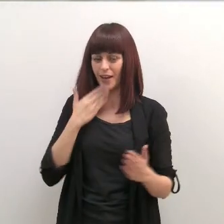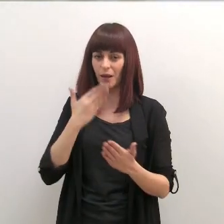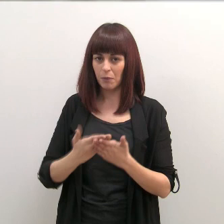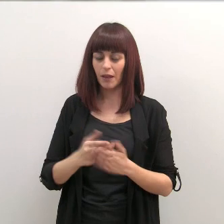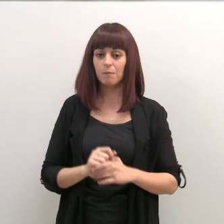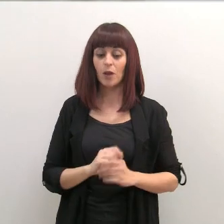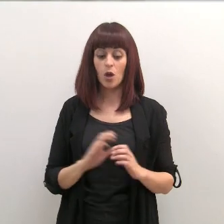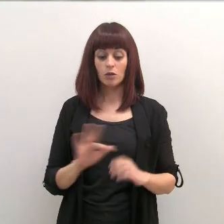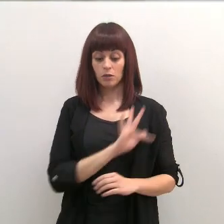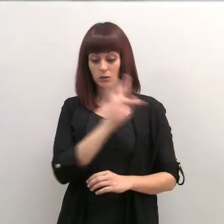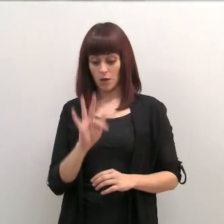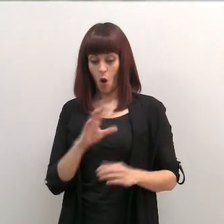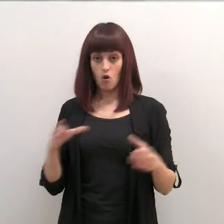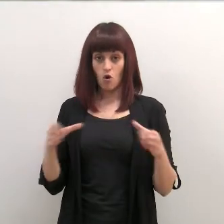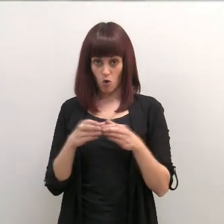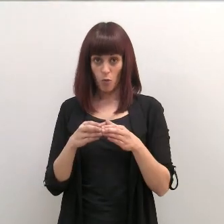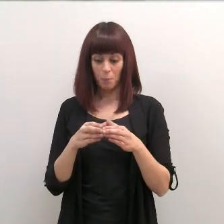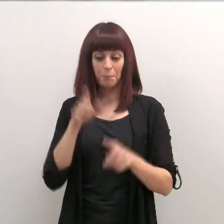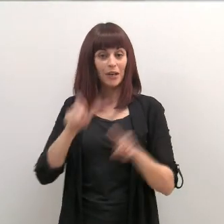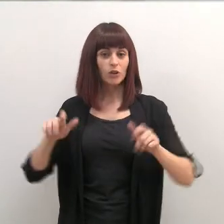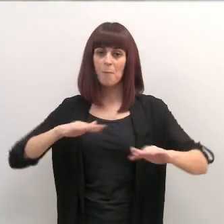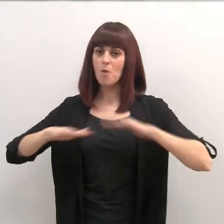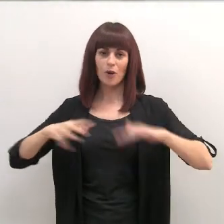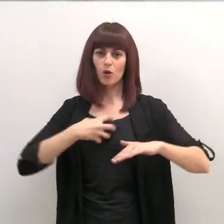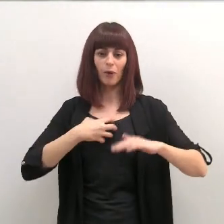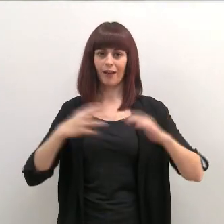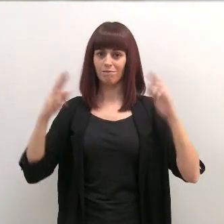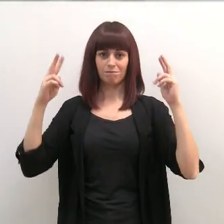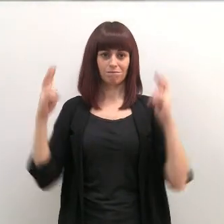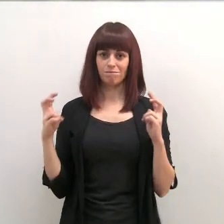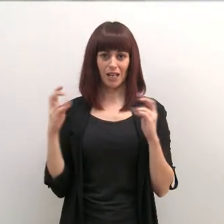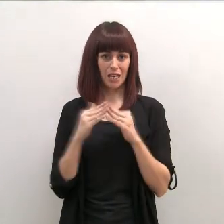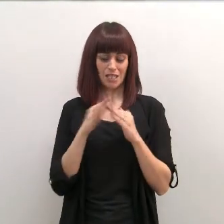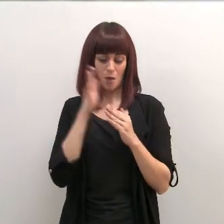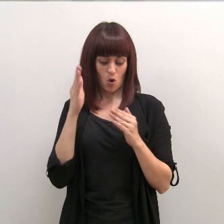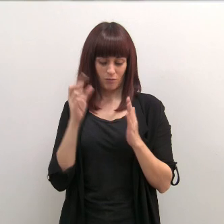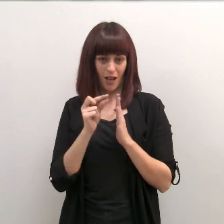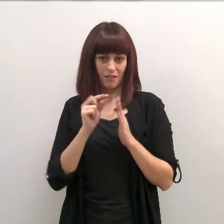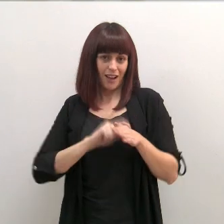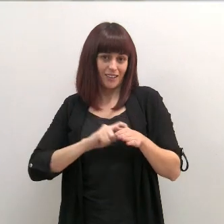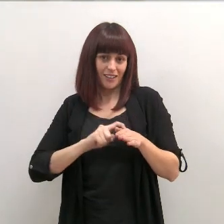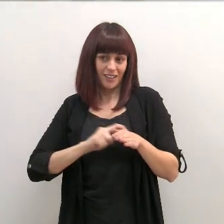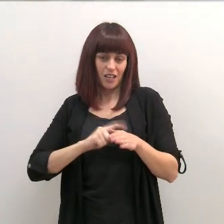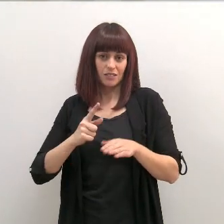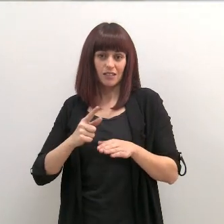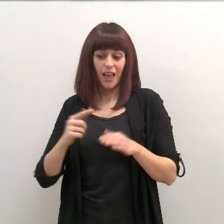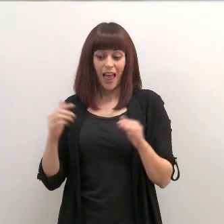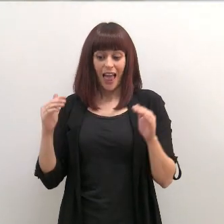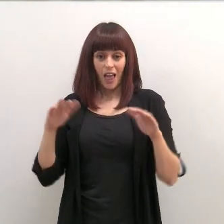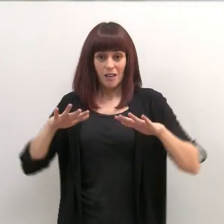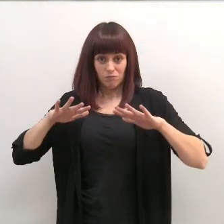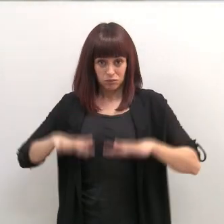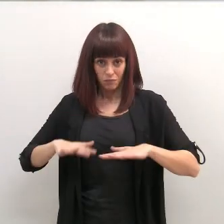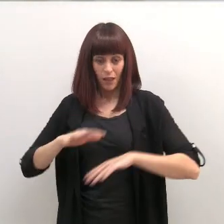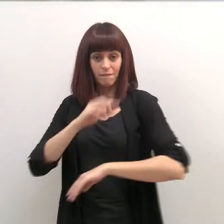siguiente, que serían inmovilizados en casa, por desgracia, por las características que tiene esta vacuna, no podemos vacunarles